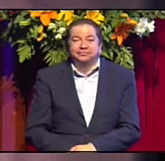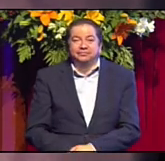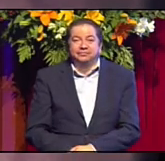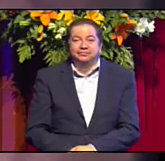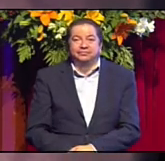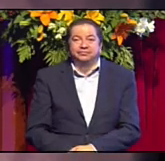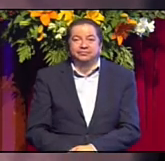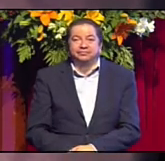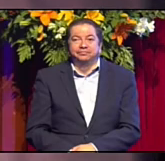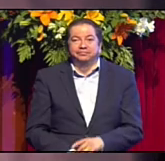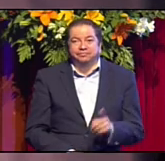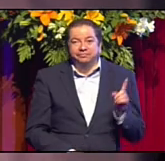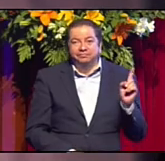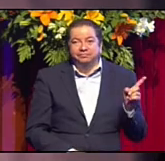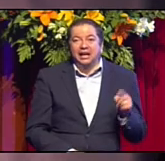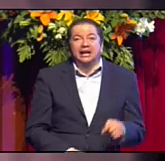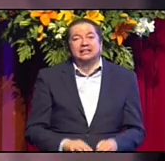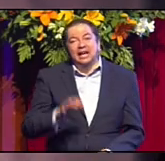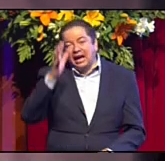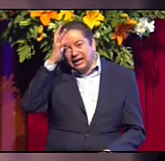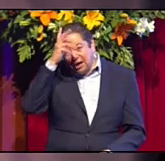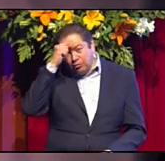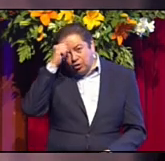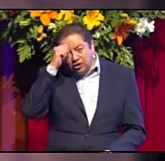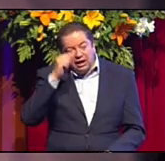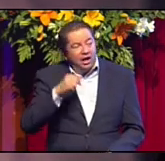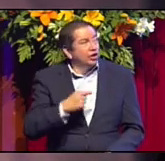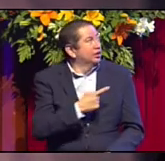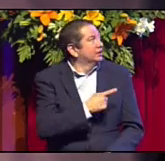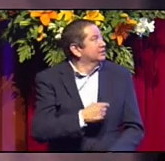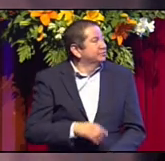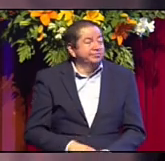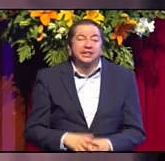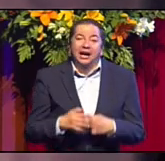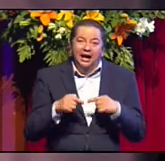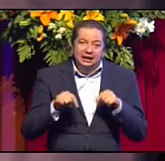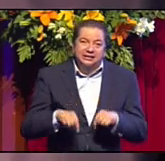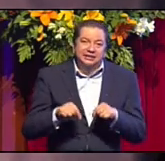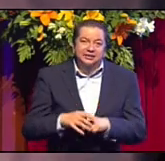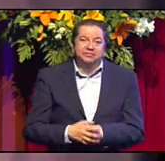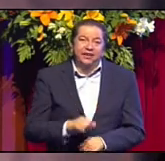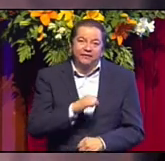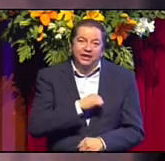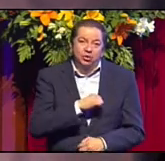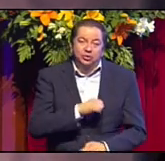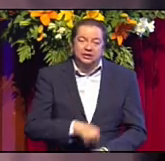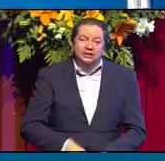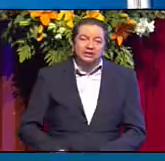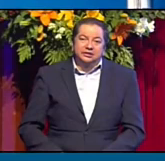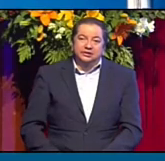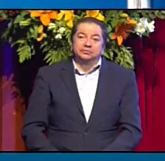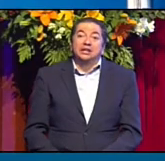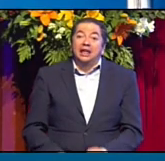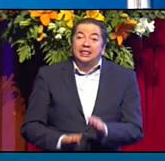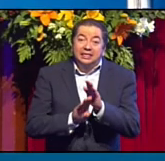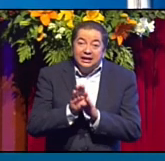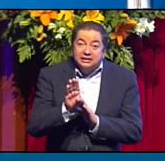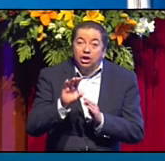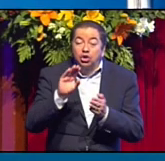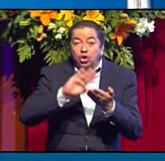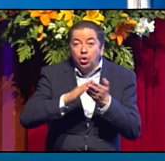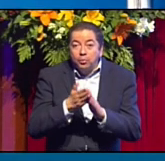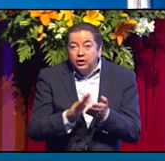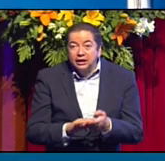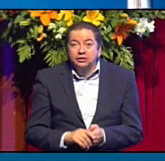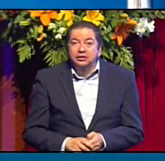Pero está enamorado de Vicuña. Son las cosas que no tienen explicación. obras de, bueno, desarrollo comunitario, gestión del Quiero Mi